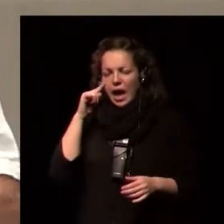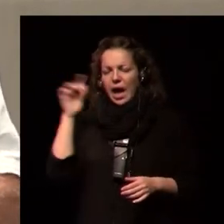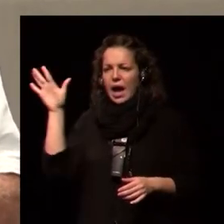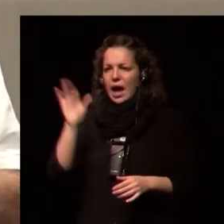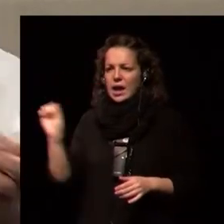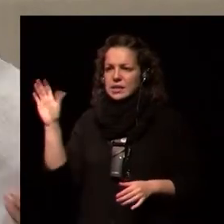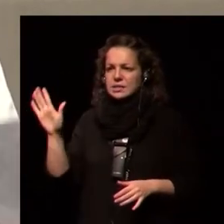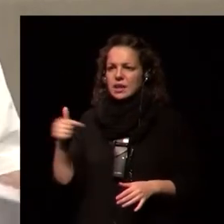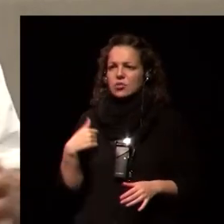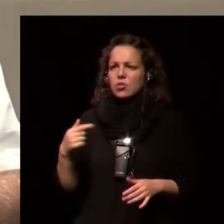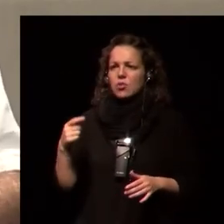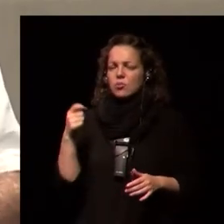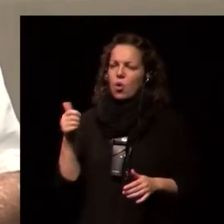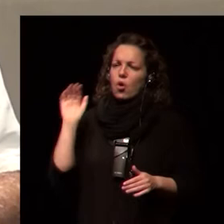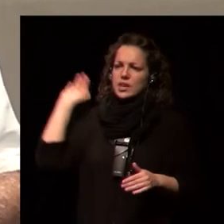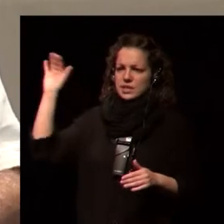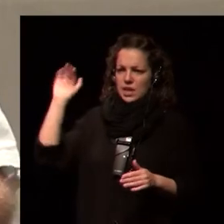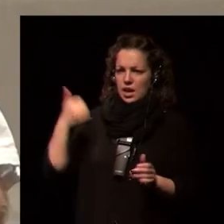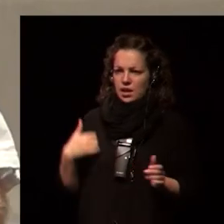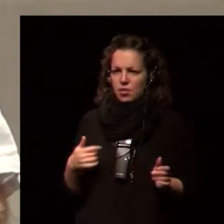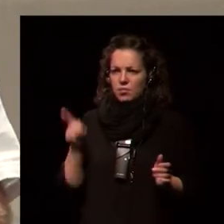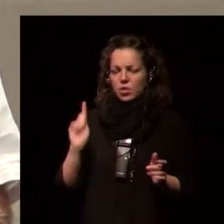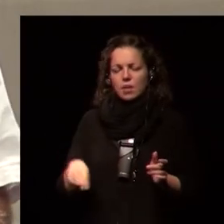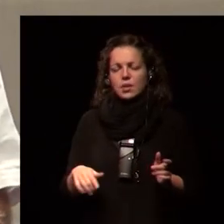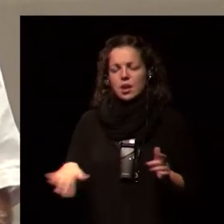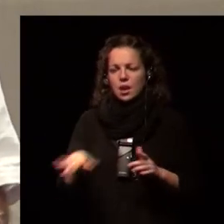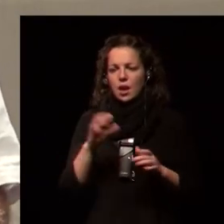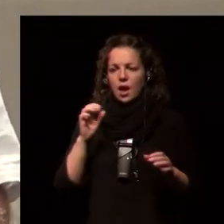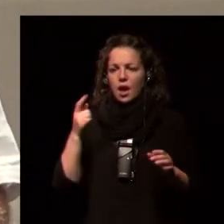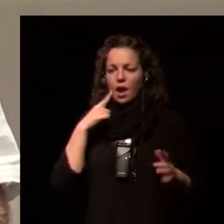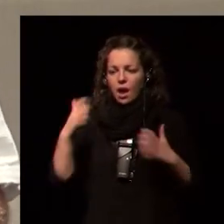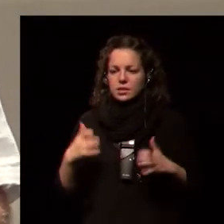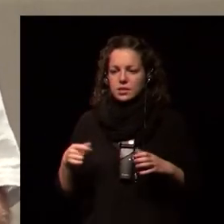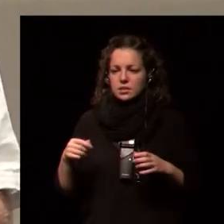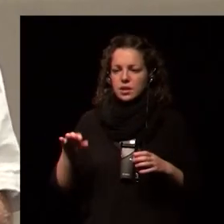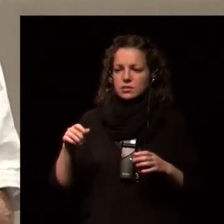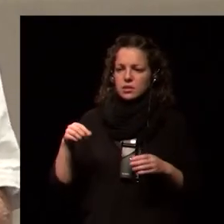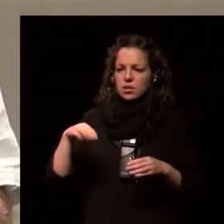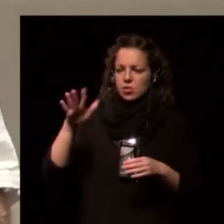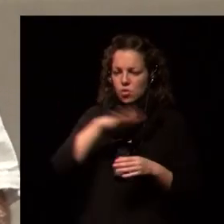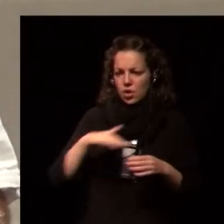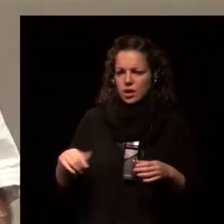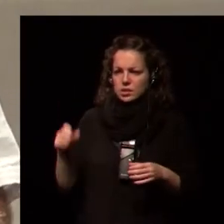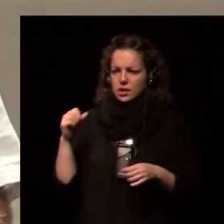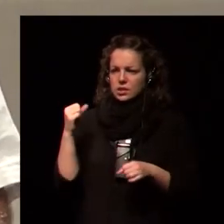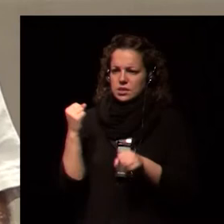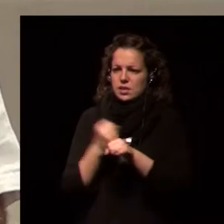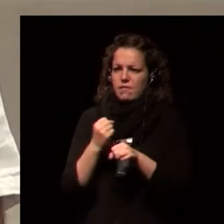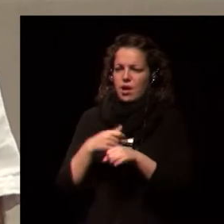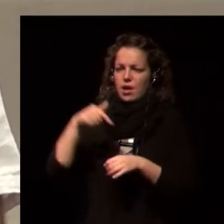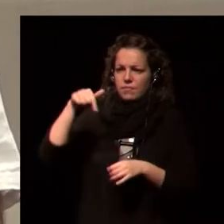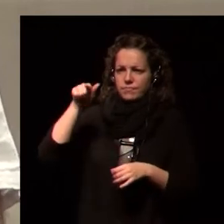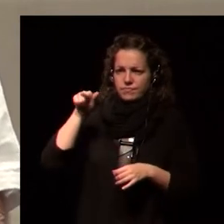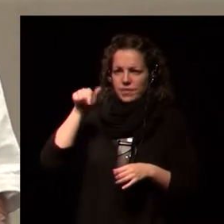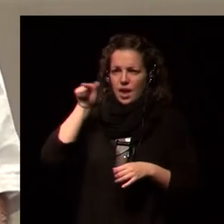términos, pero también lo son artistas locales que trabajan en Asia y en otras partes del mundo, antes